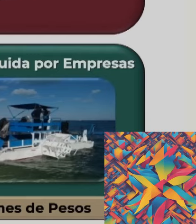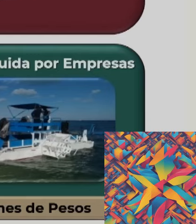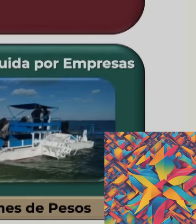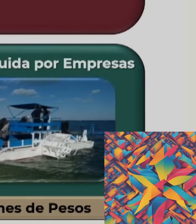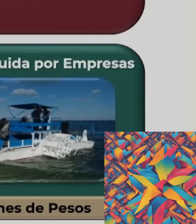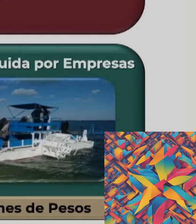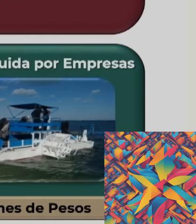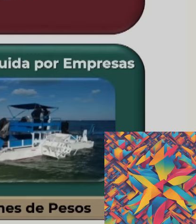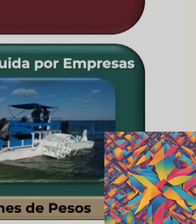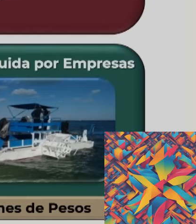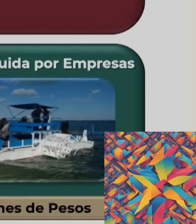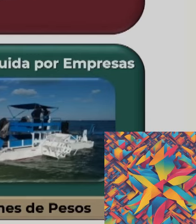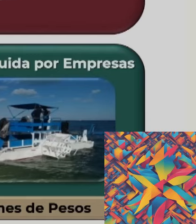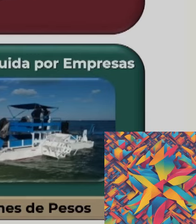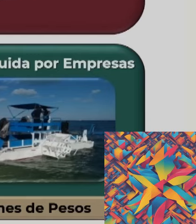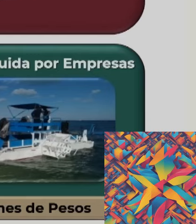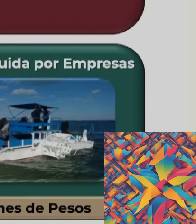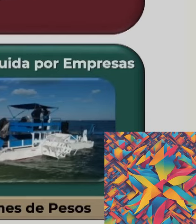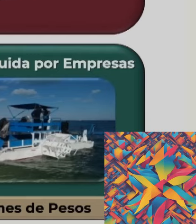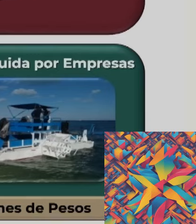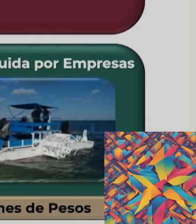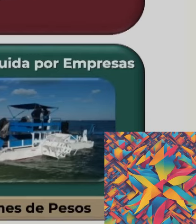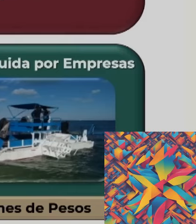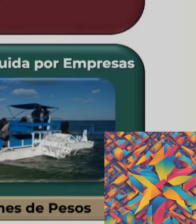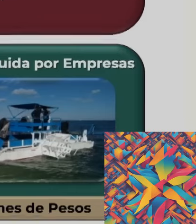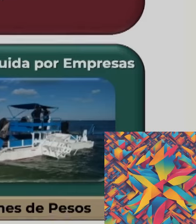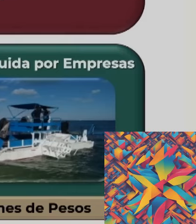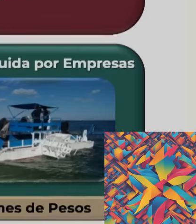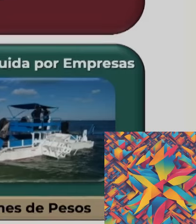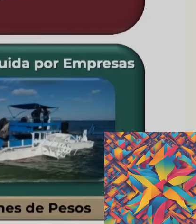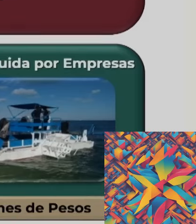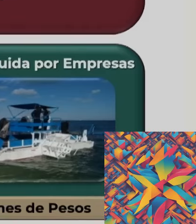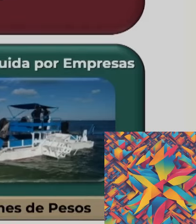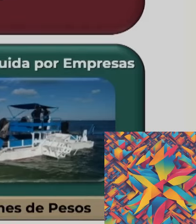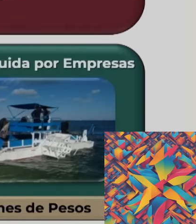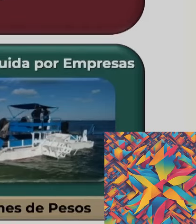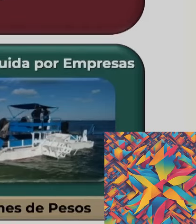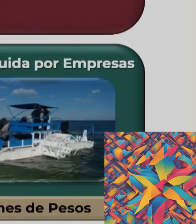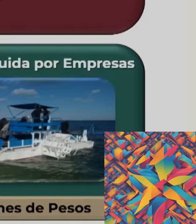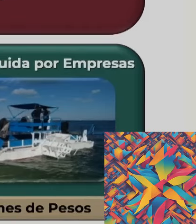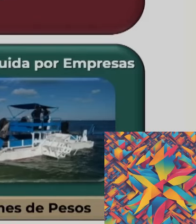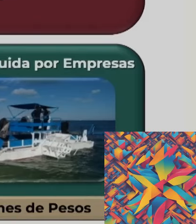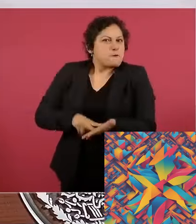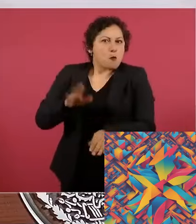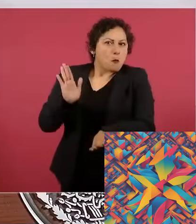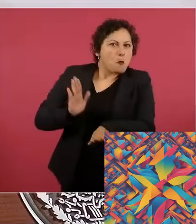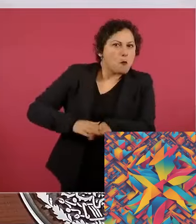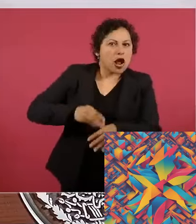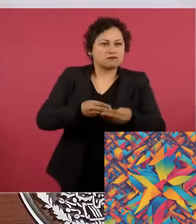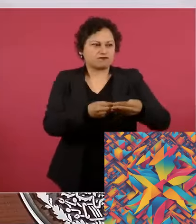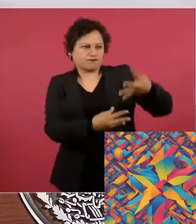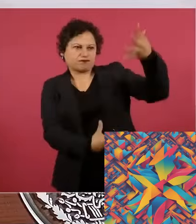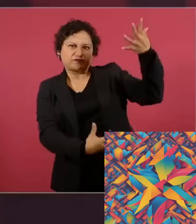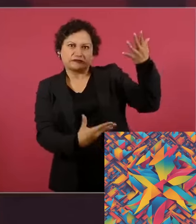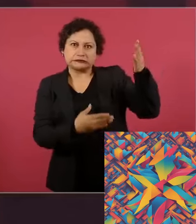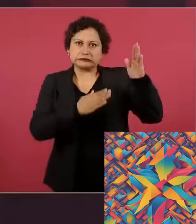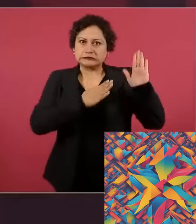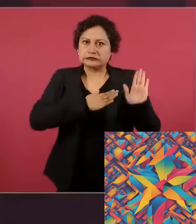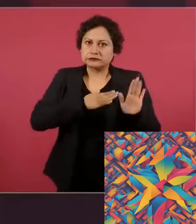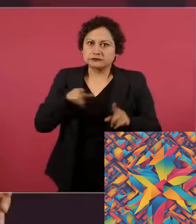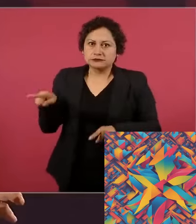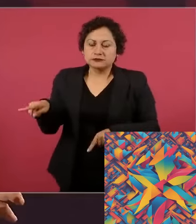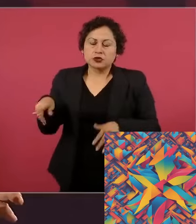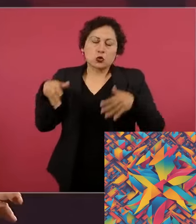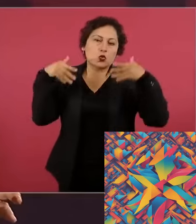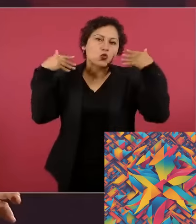la honestidad son Pilares fundamentales de su gobierno en cuanto a sus otros hijos Gonzalo y José Ramón López Beltrán el